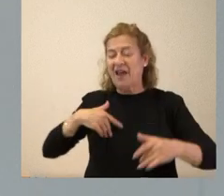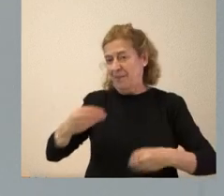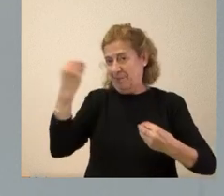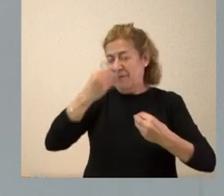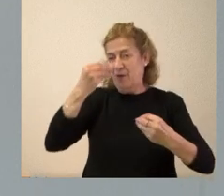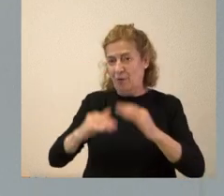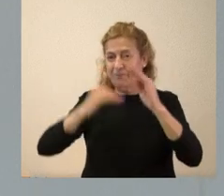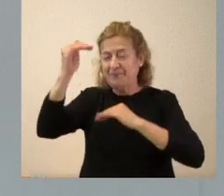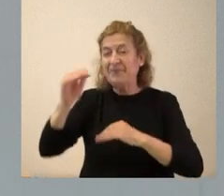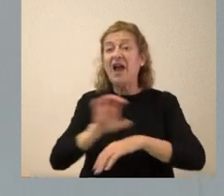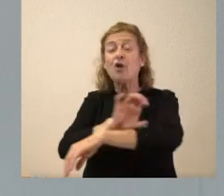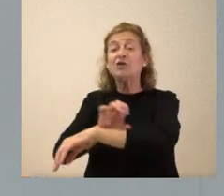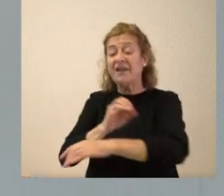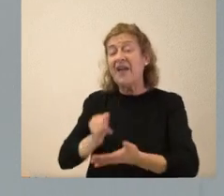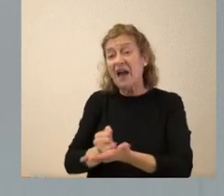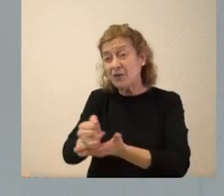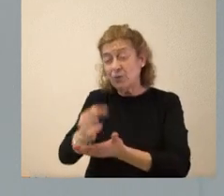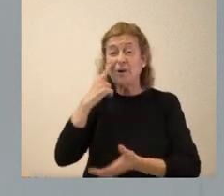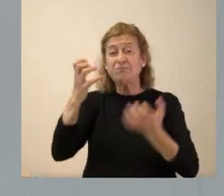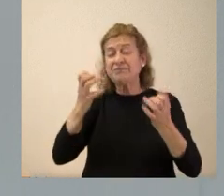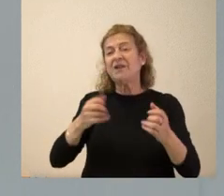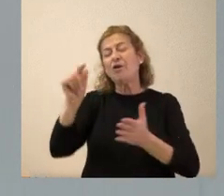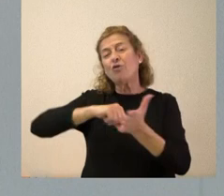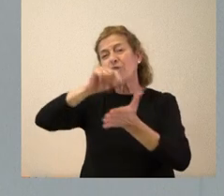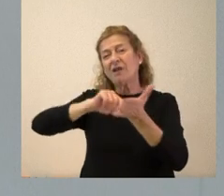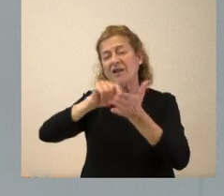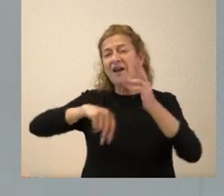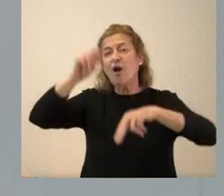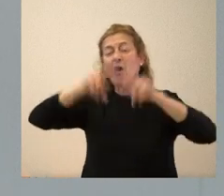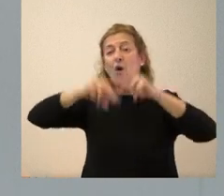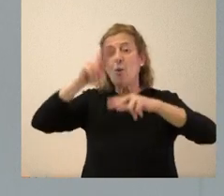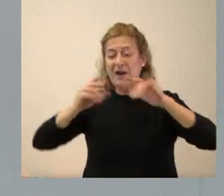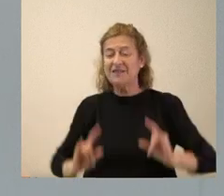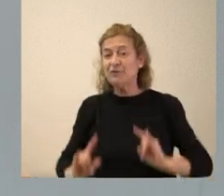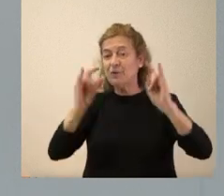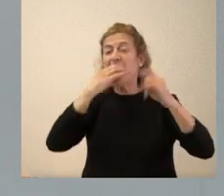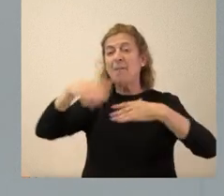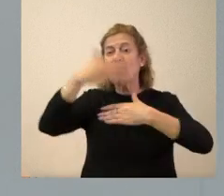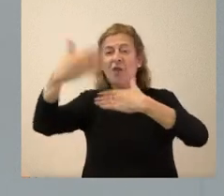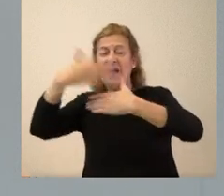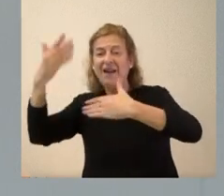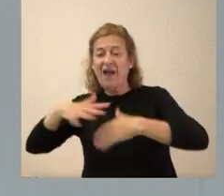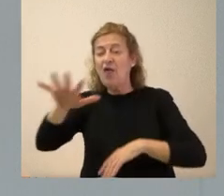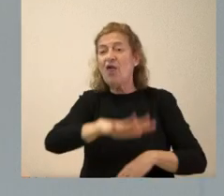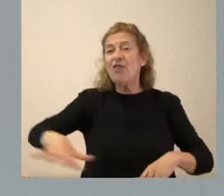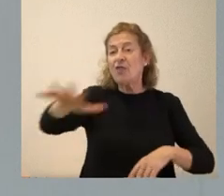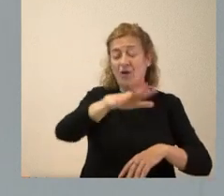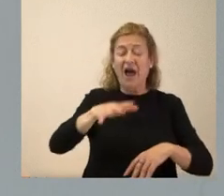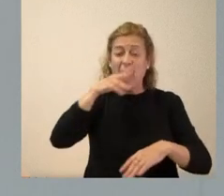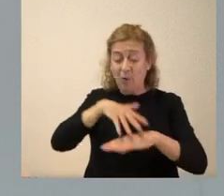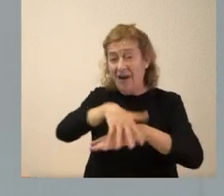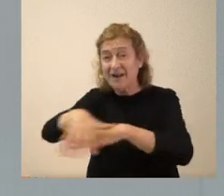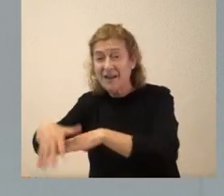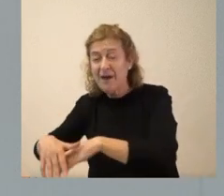la consejería de agriculturas de destacar la contratación de obras de infraestructuras de modernización de la zona regable de